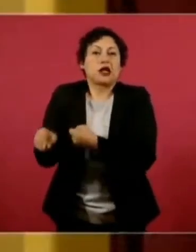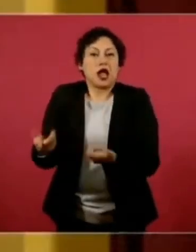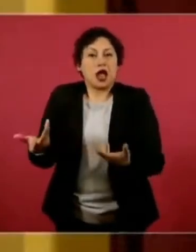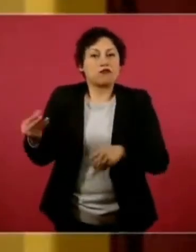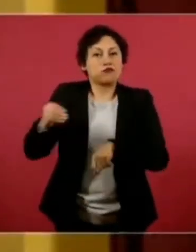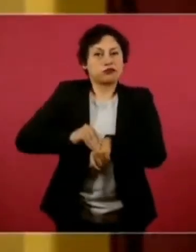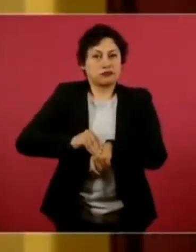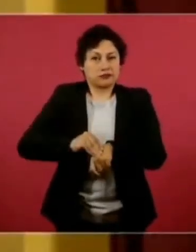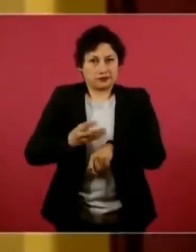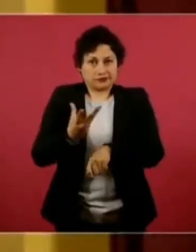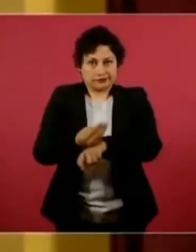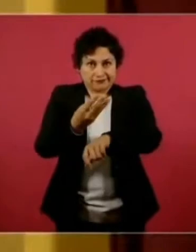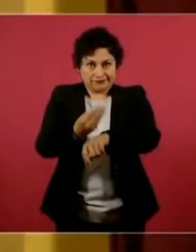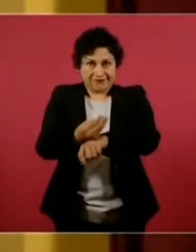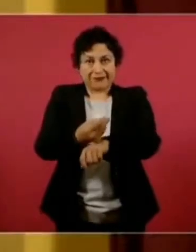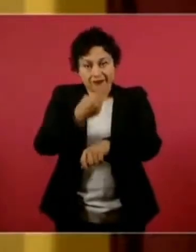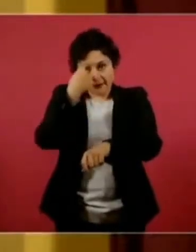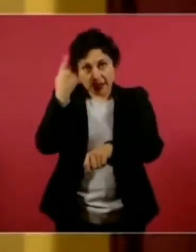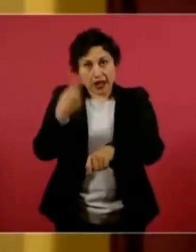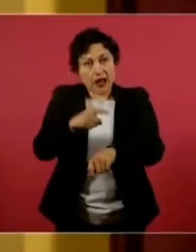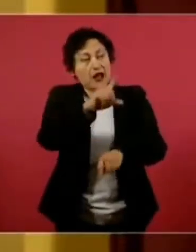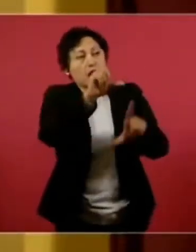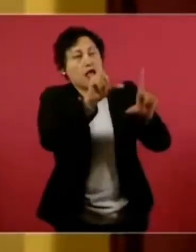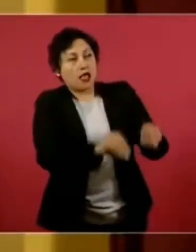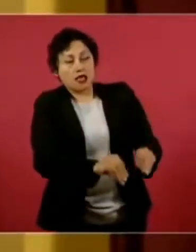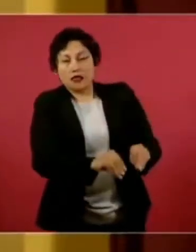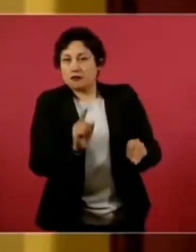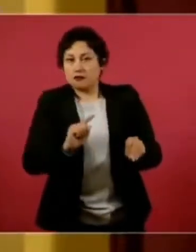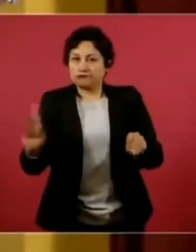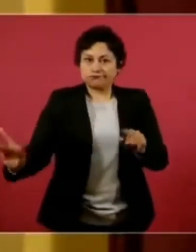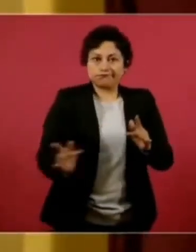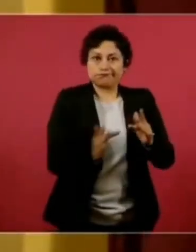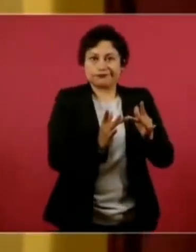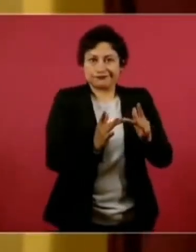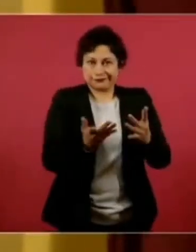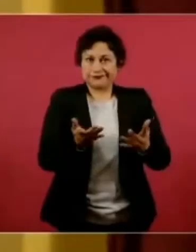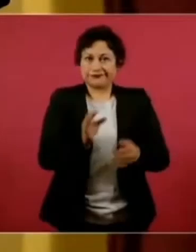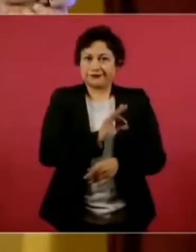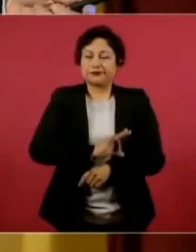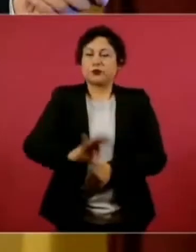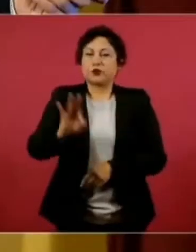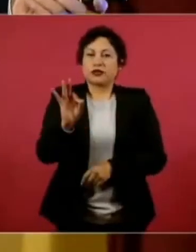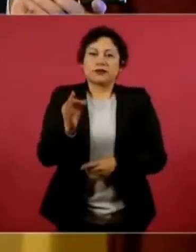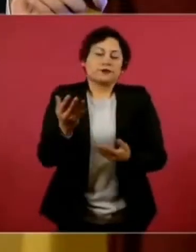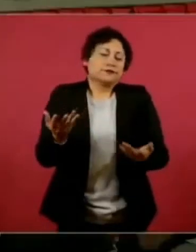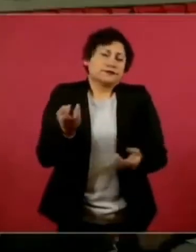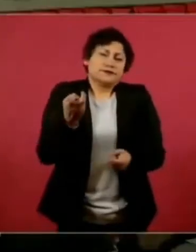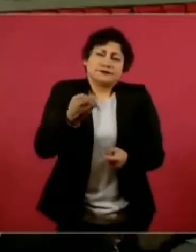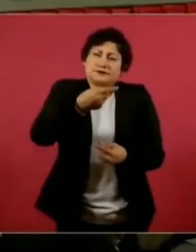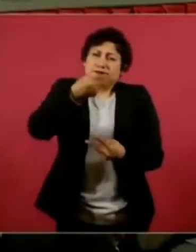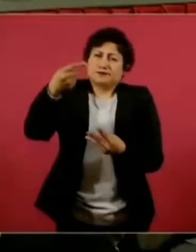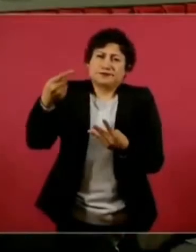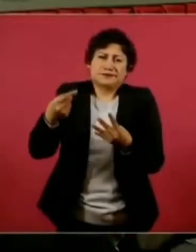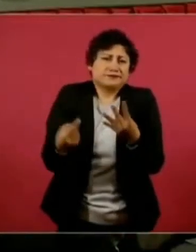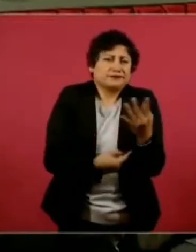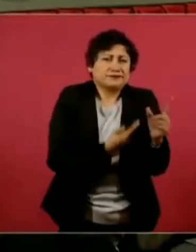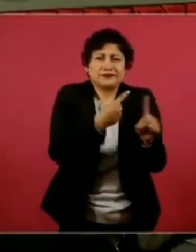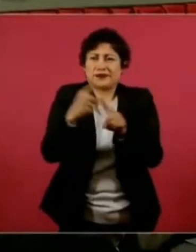reponer el flujo de energía. Entonces, todas esas cuestiones, en el caso de este tipo de